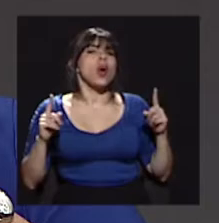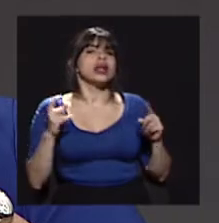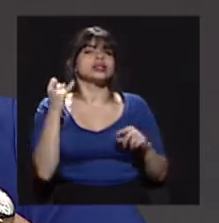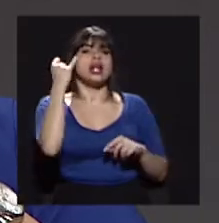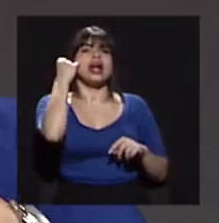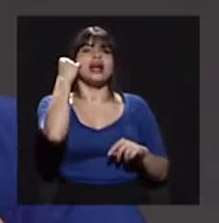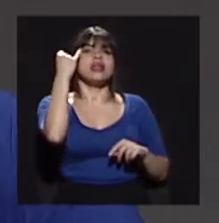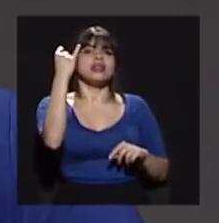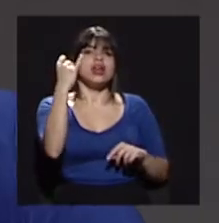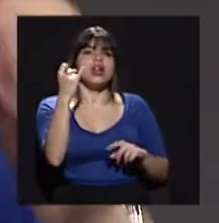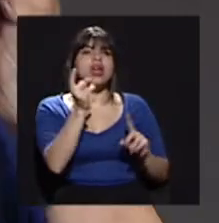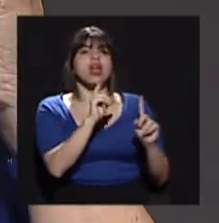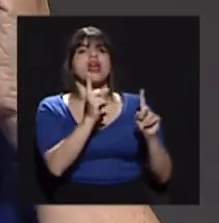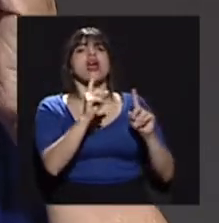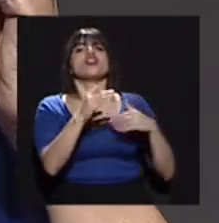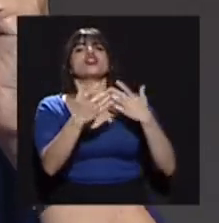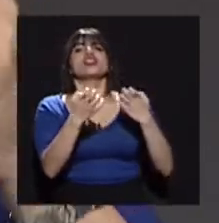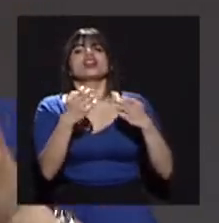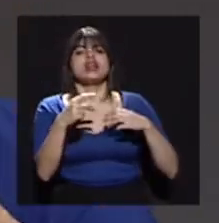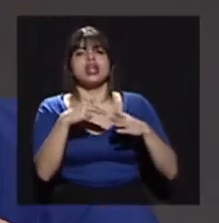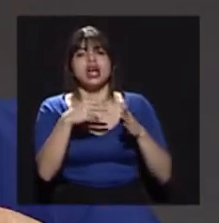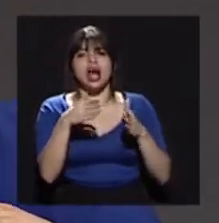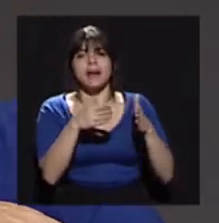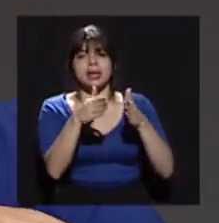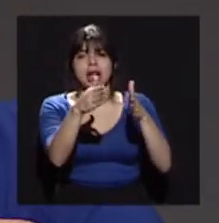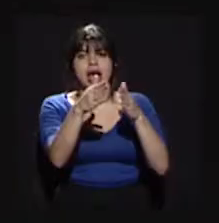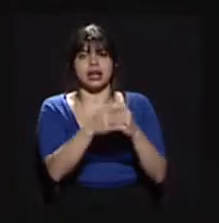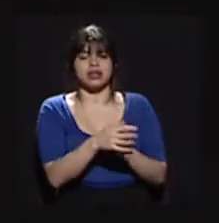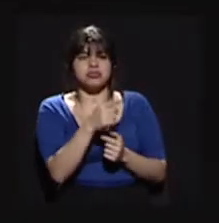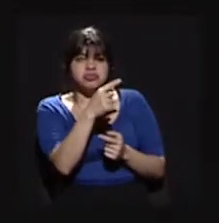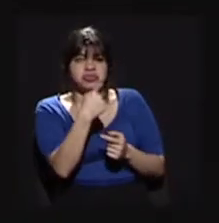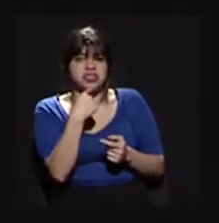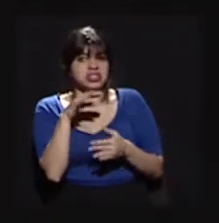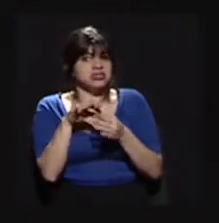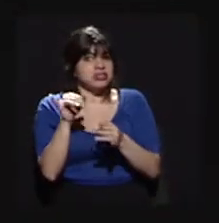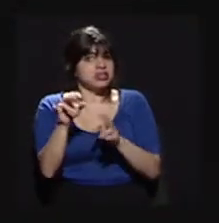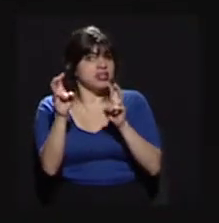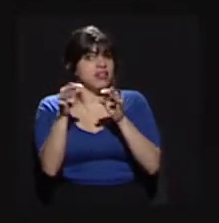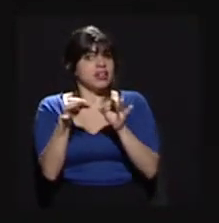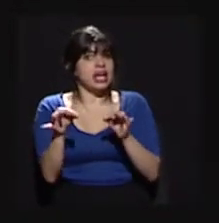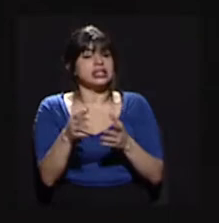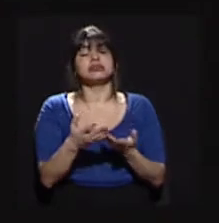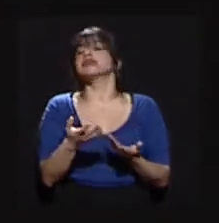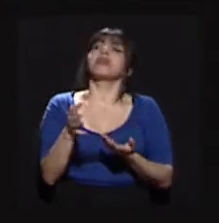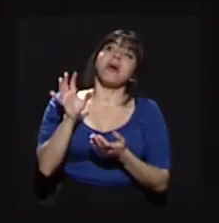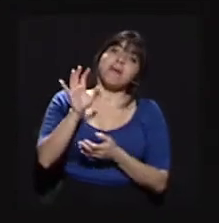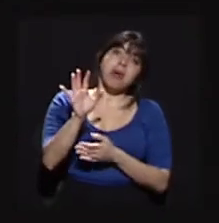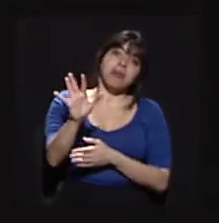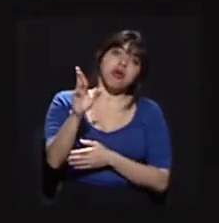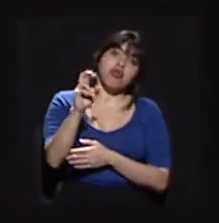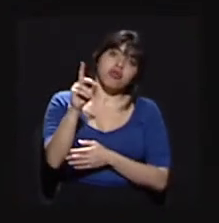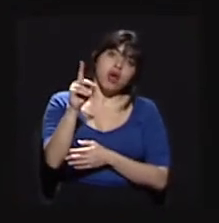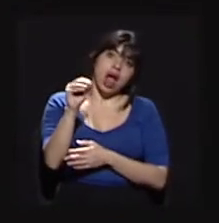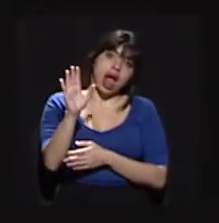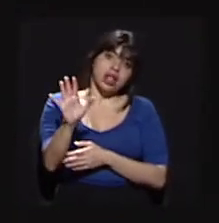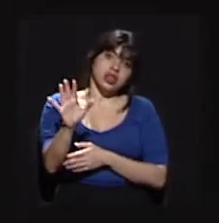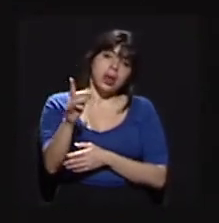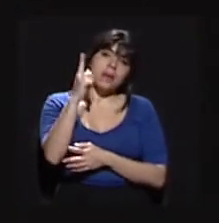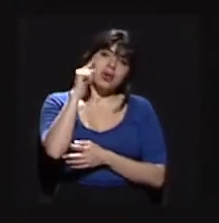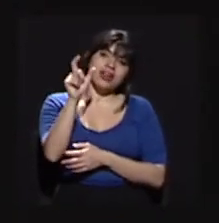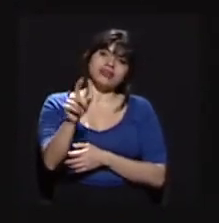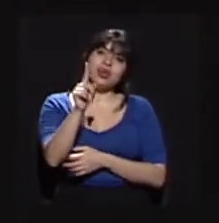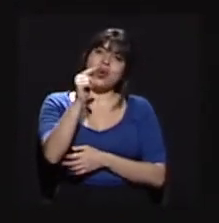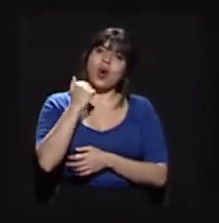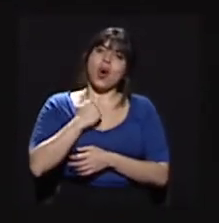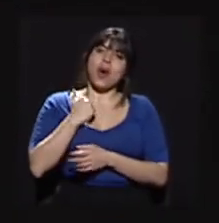y hacia dónde quiere caminar qué nos dice usted sobre es bueno es que es muy propio de orlando verdad porque es un hombre